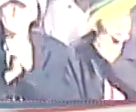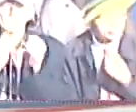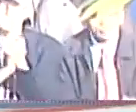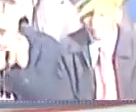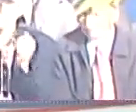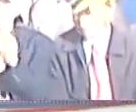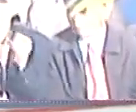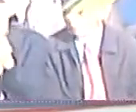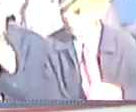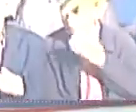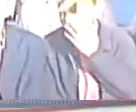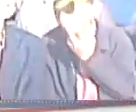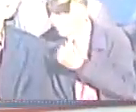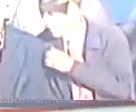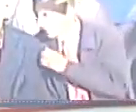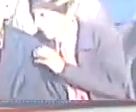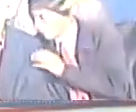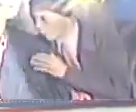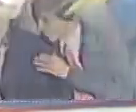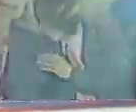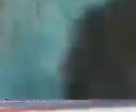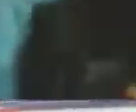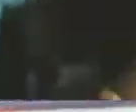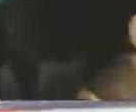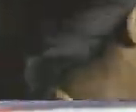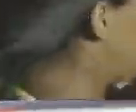desde este campo inmortal, lleno de energía